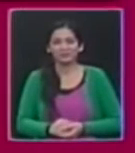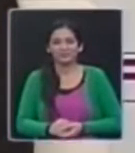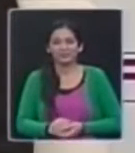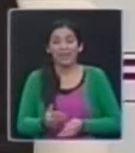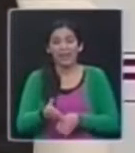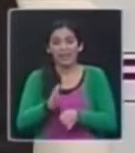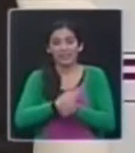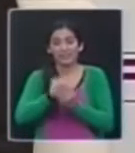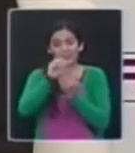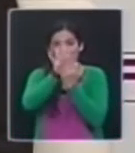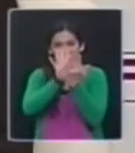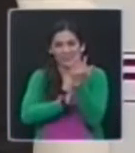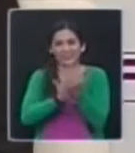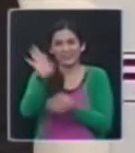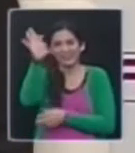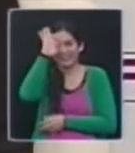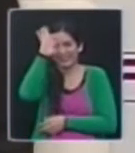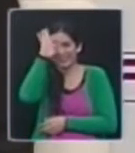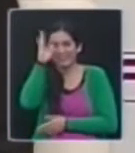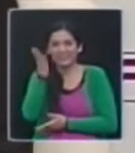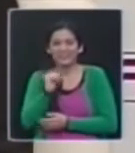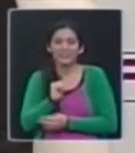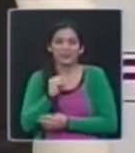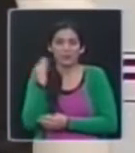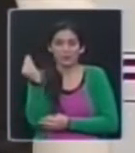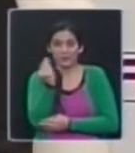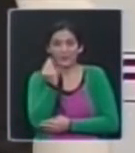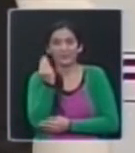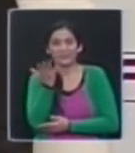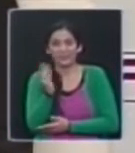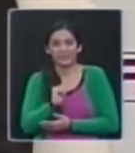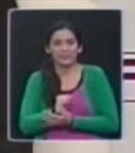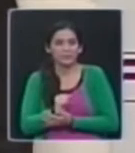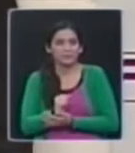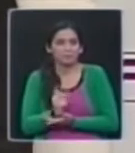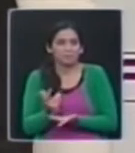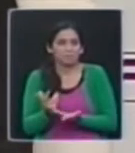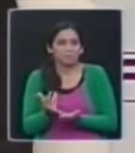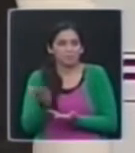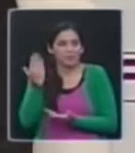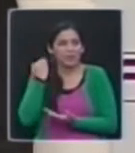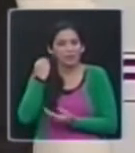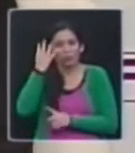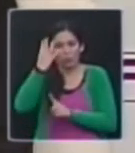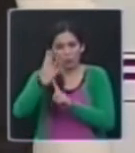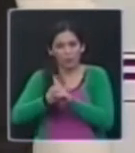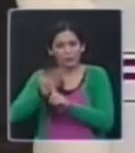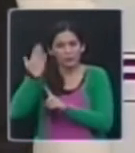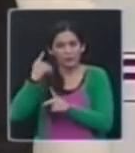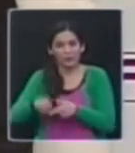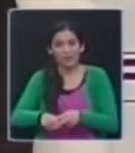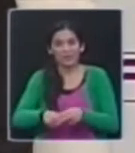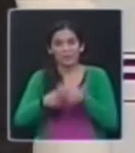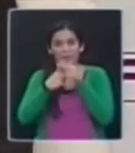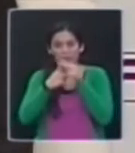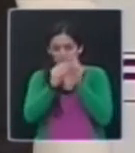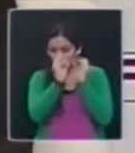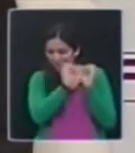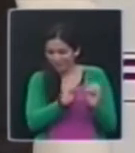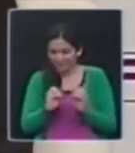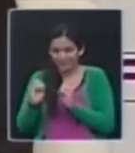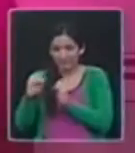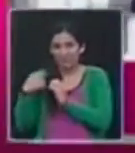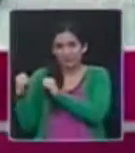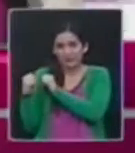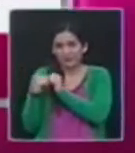proyecto de tesis, como ya lo dijiste, hace aproximadamente 4 meses comenzamos el desarrollo de la tesis con mi compañera